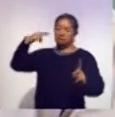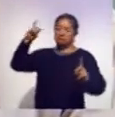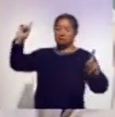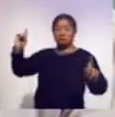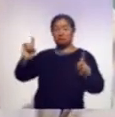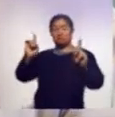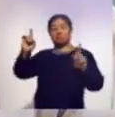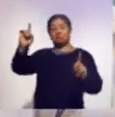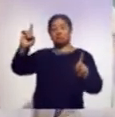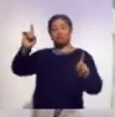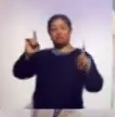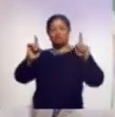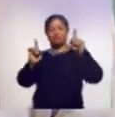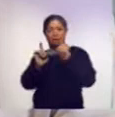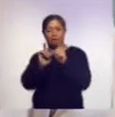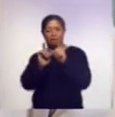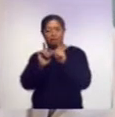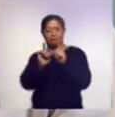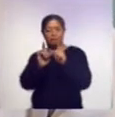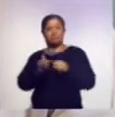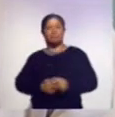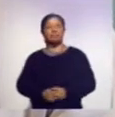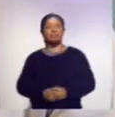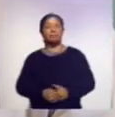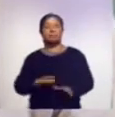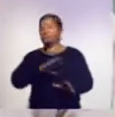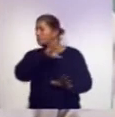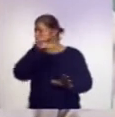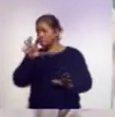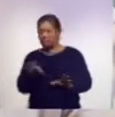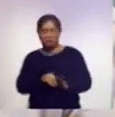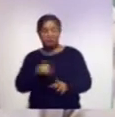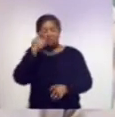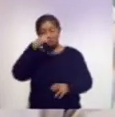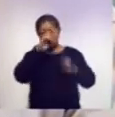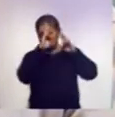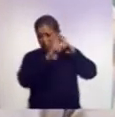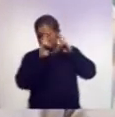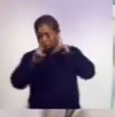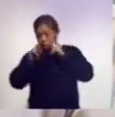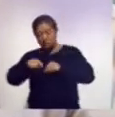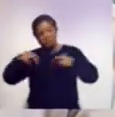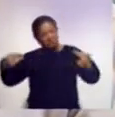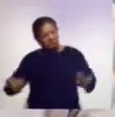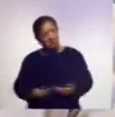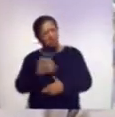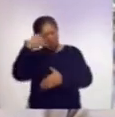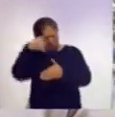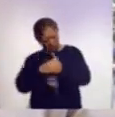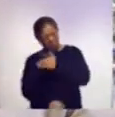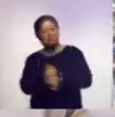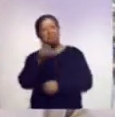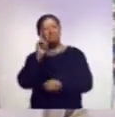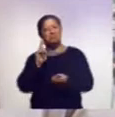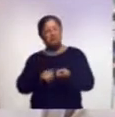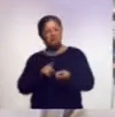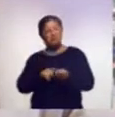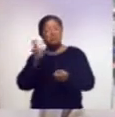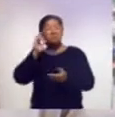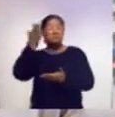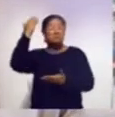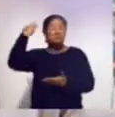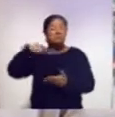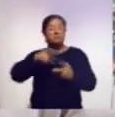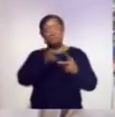los elementos para conocer el origen, la fundación de la ciudad de